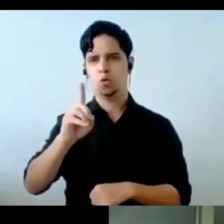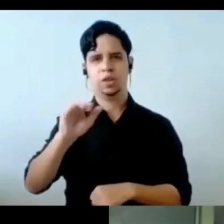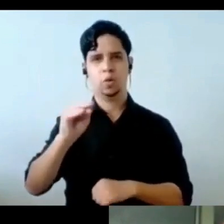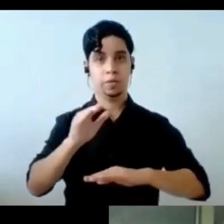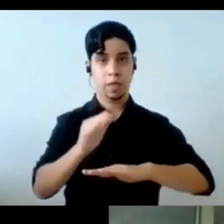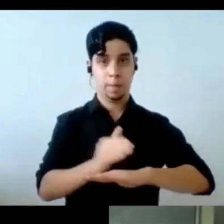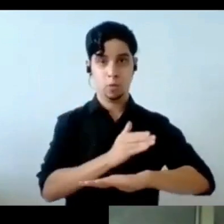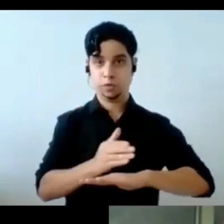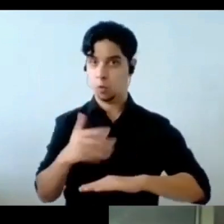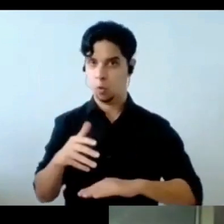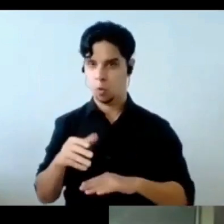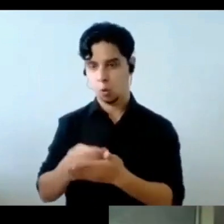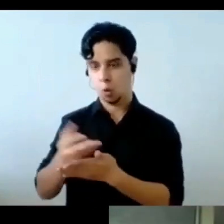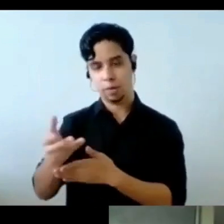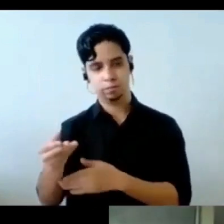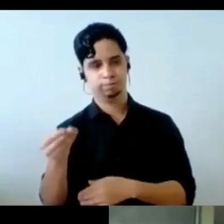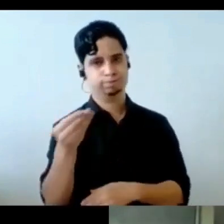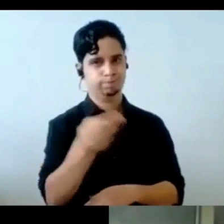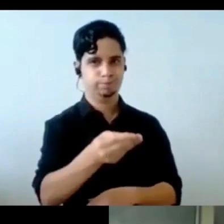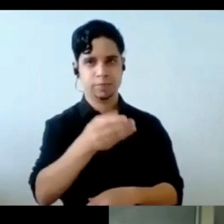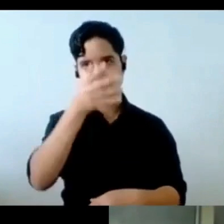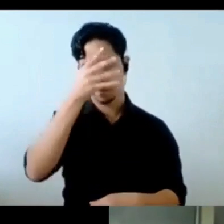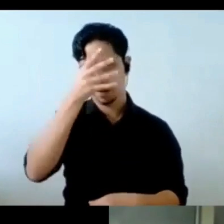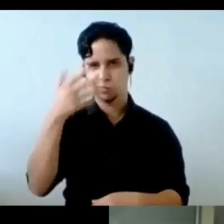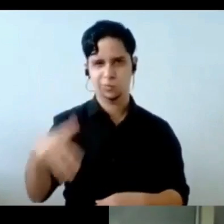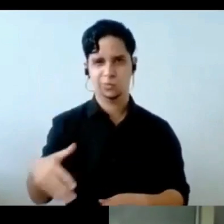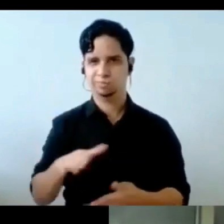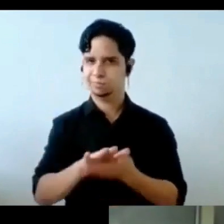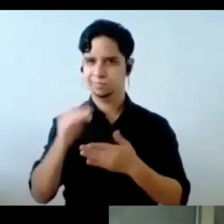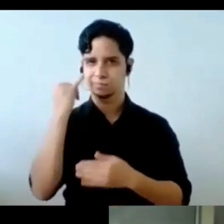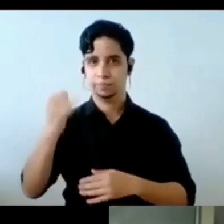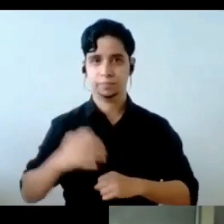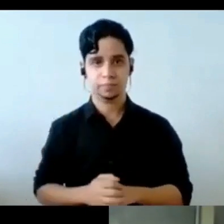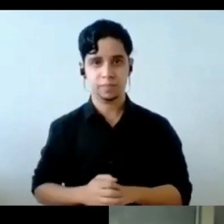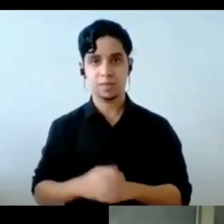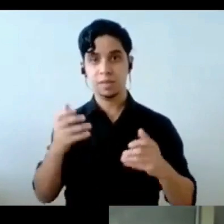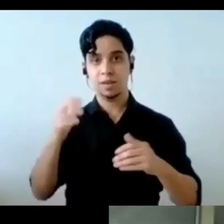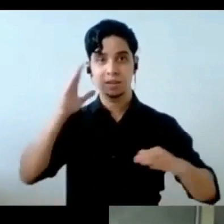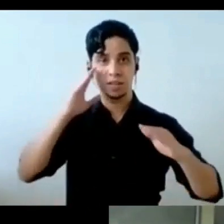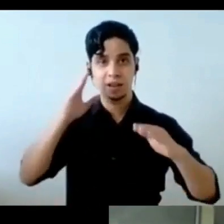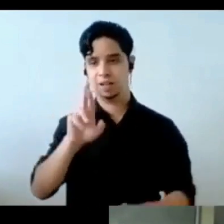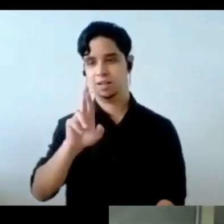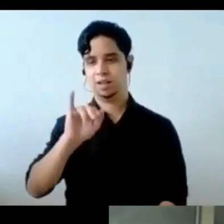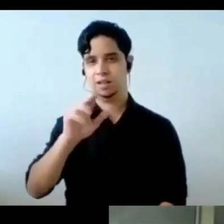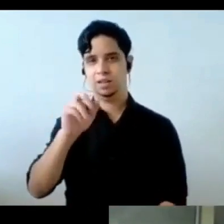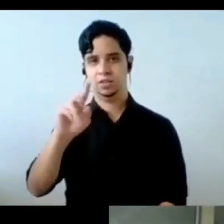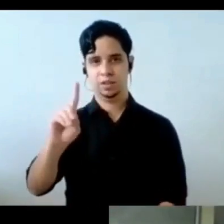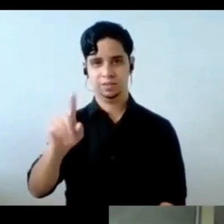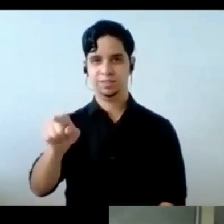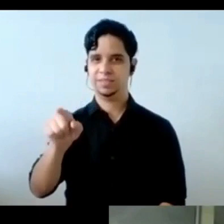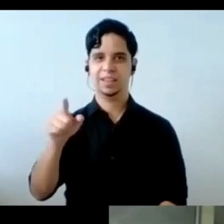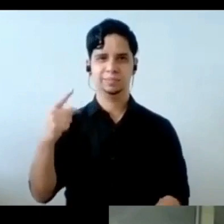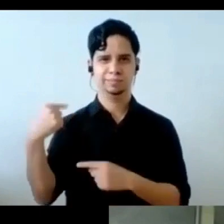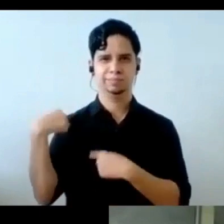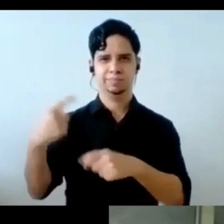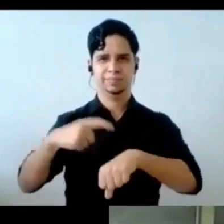se ranquea cualquiera. Y ahora que estoy hablando de eso, saludos a Richard. Por eso,